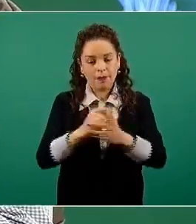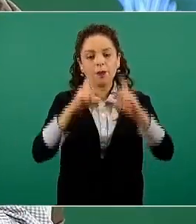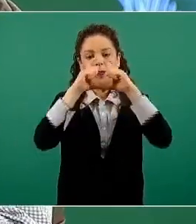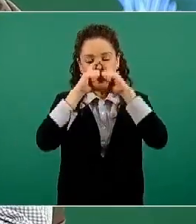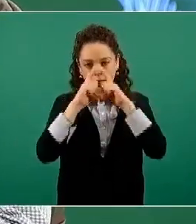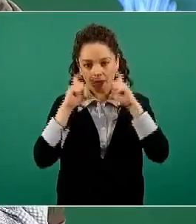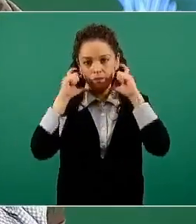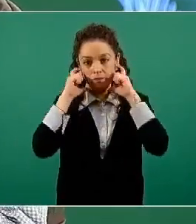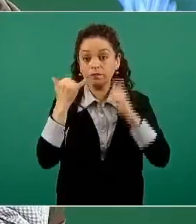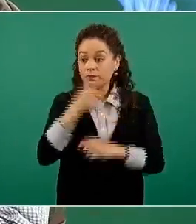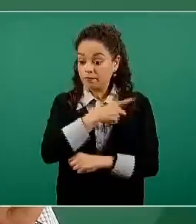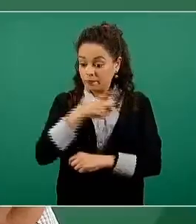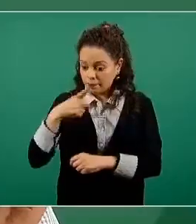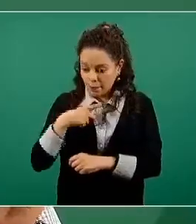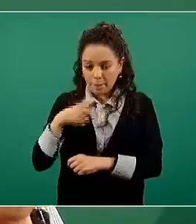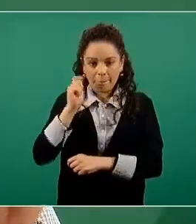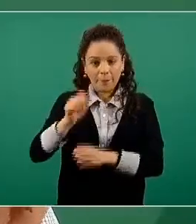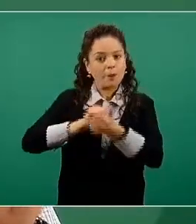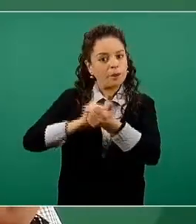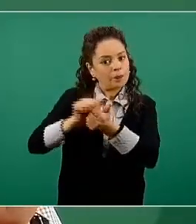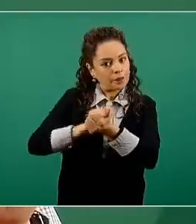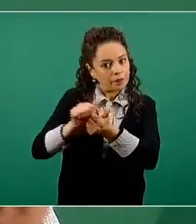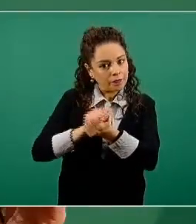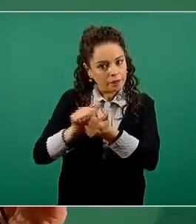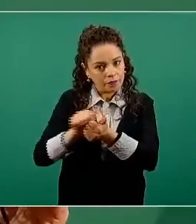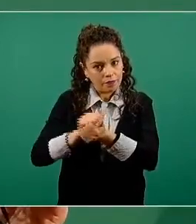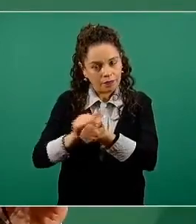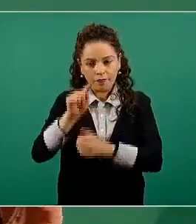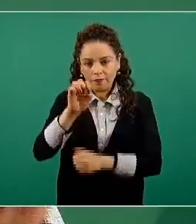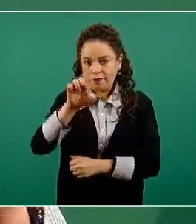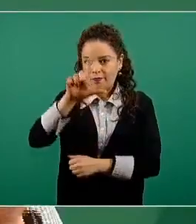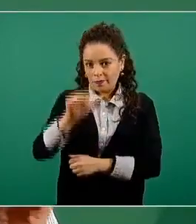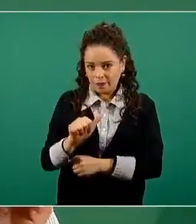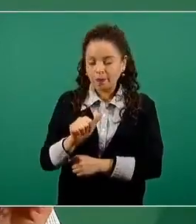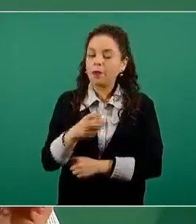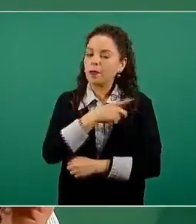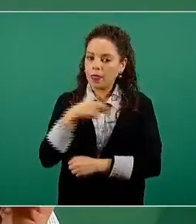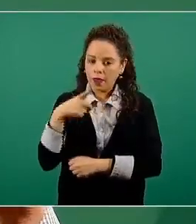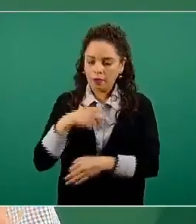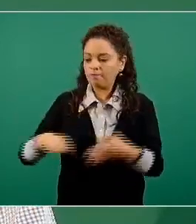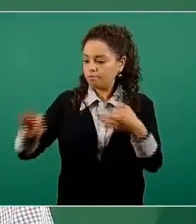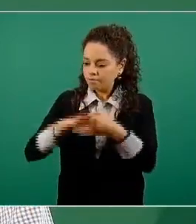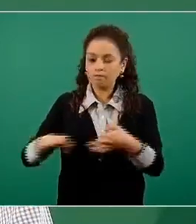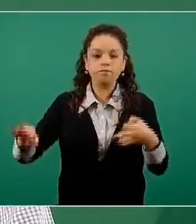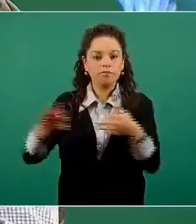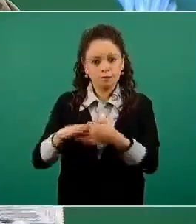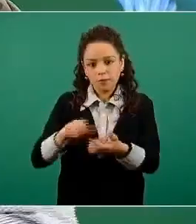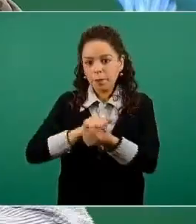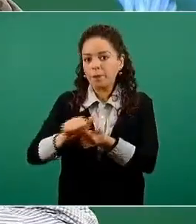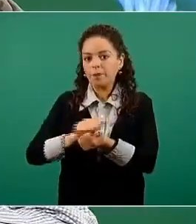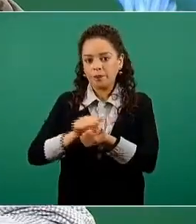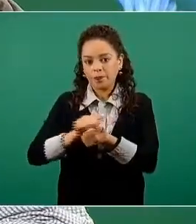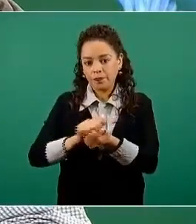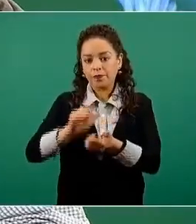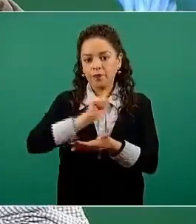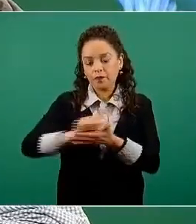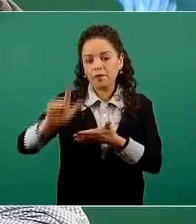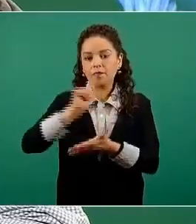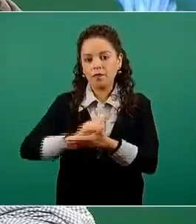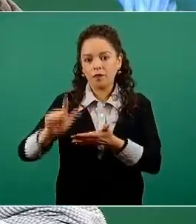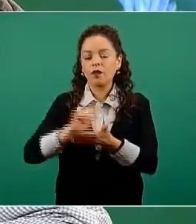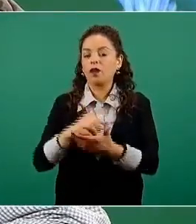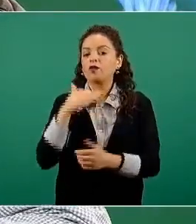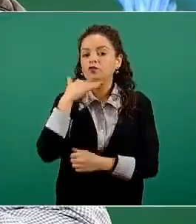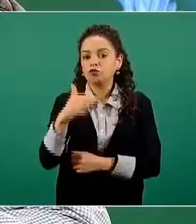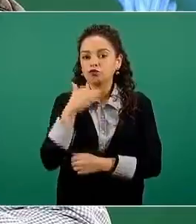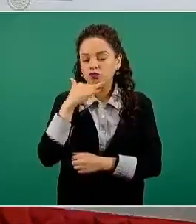de lavar, sobre todo los que son reusables y de tela, constantemente para poder estar limpiando impurezas que